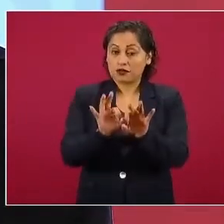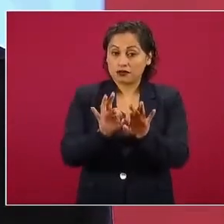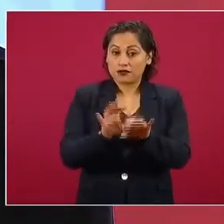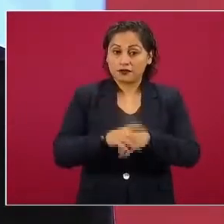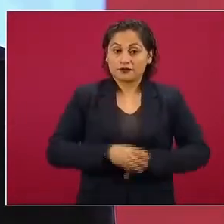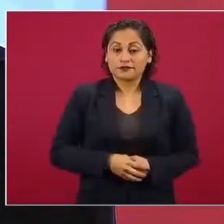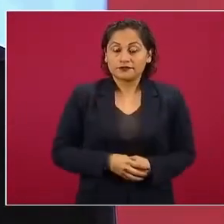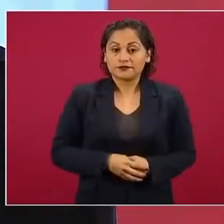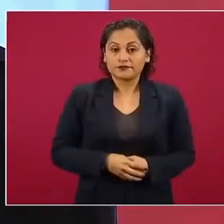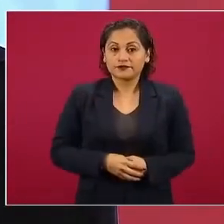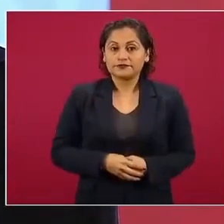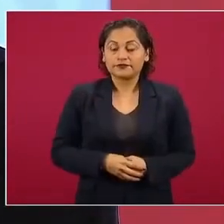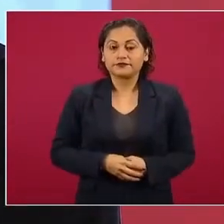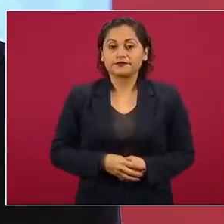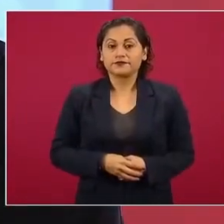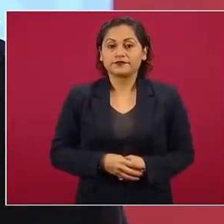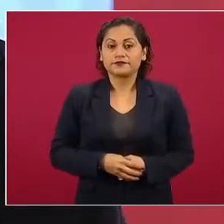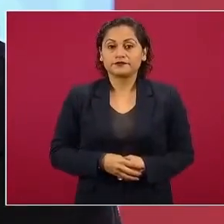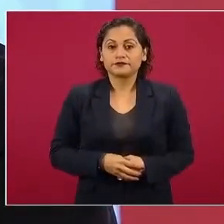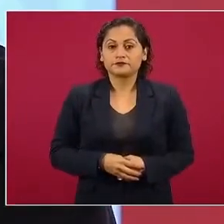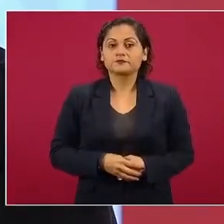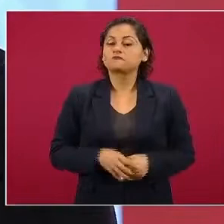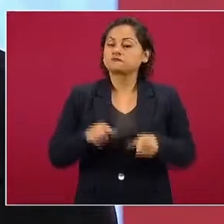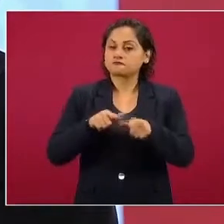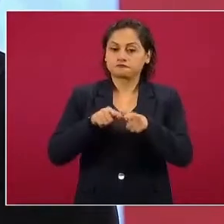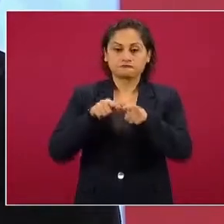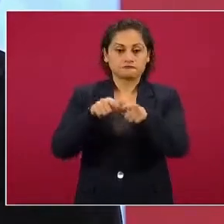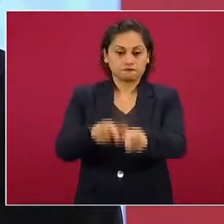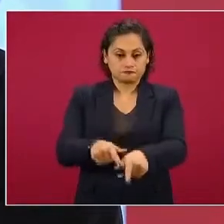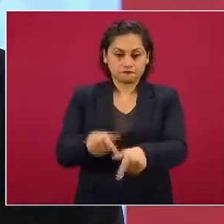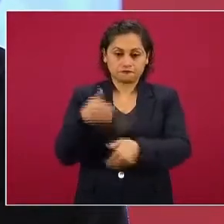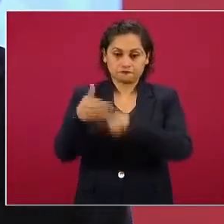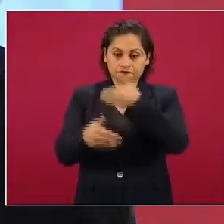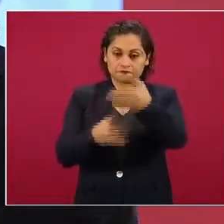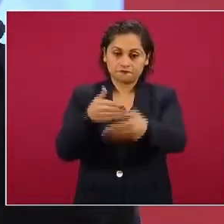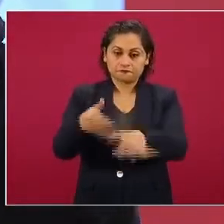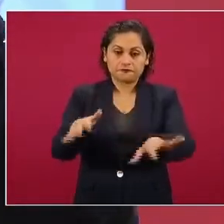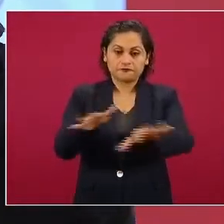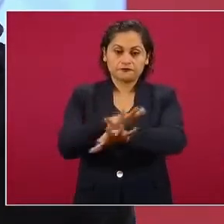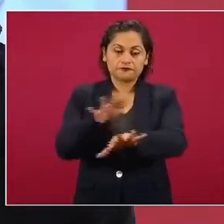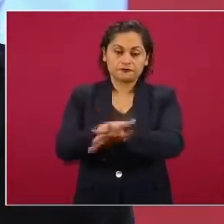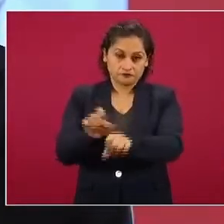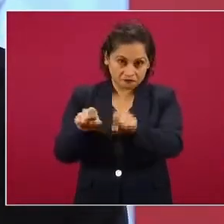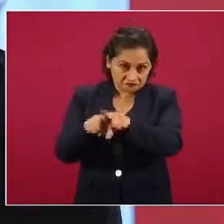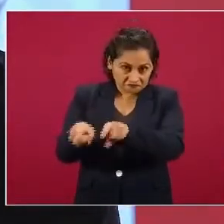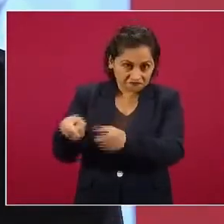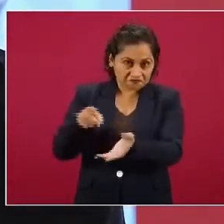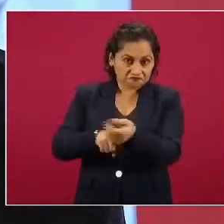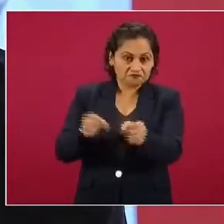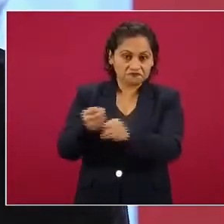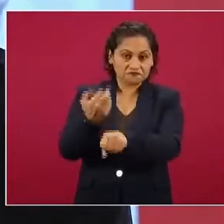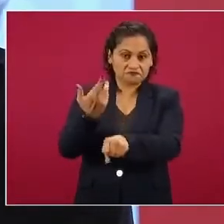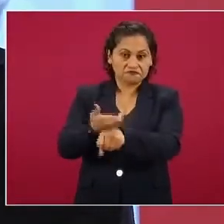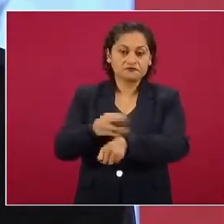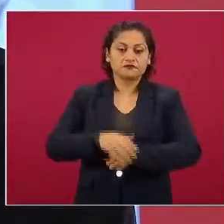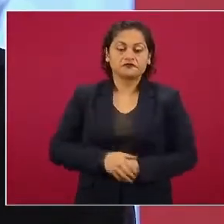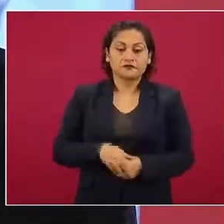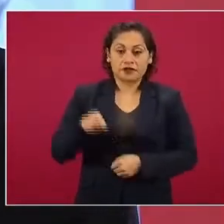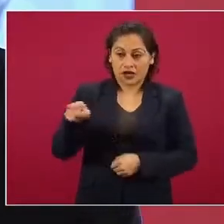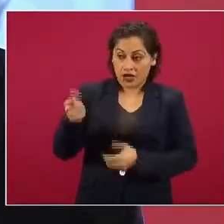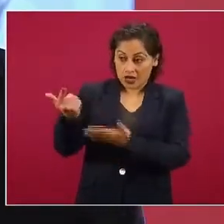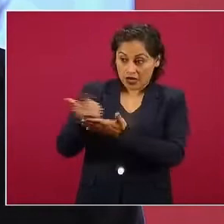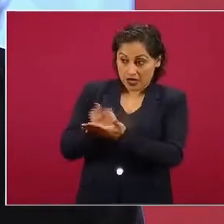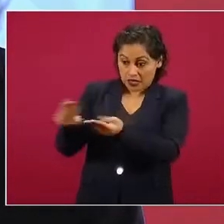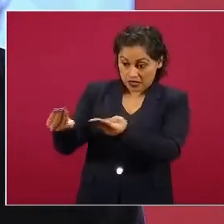importantes, y se van a seguir llevando a cabo cambios en comunicaciones. Ahora, esa lista que